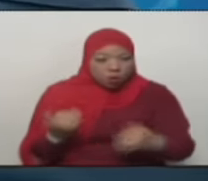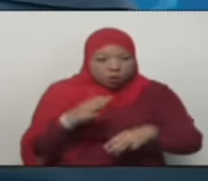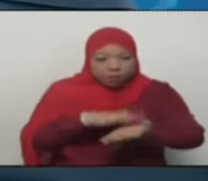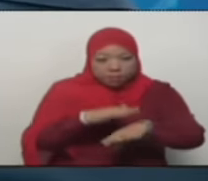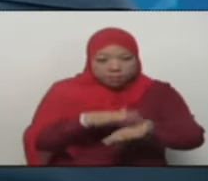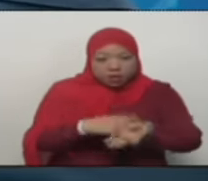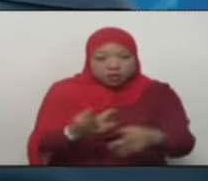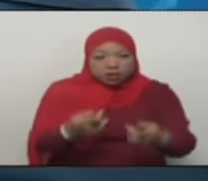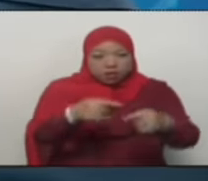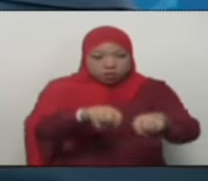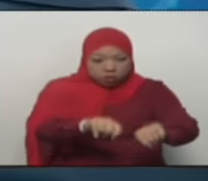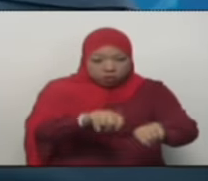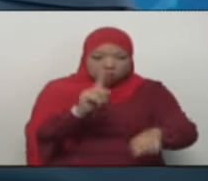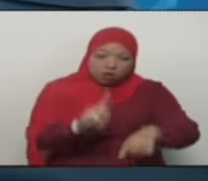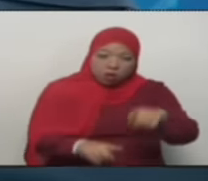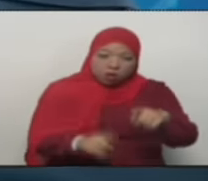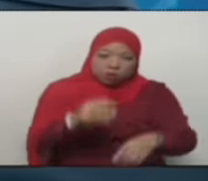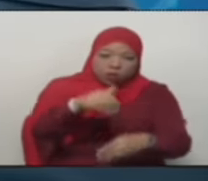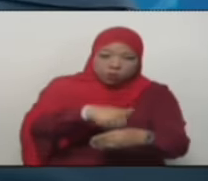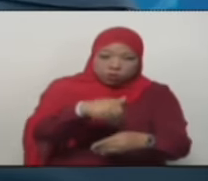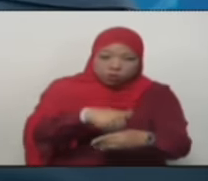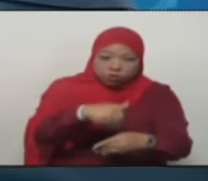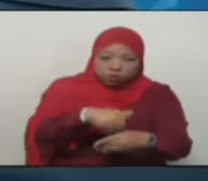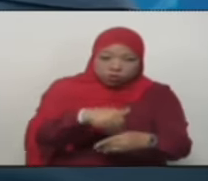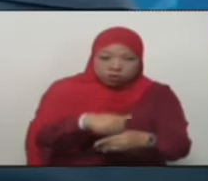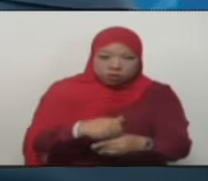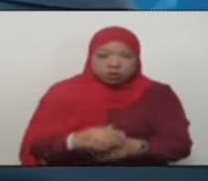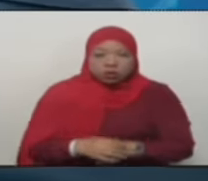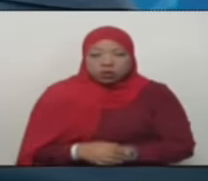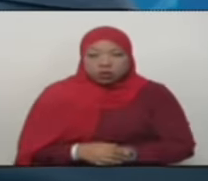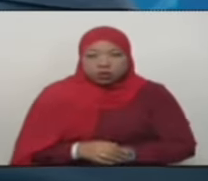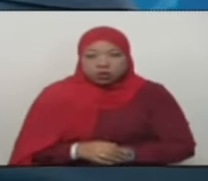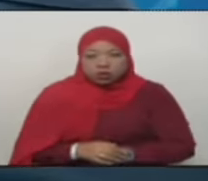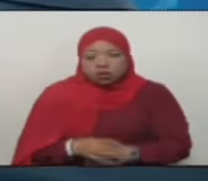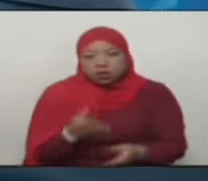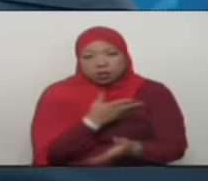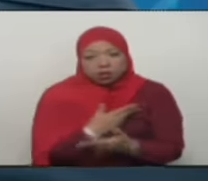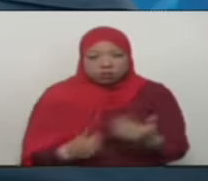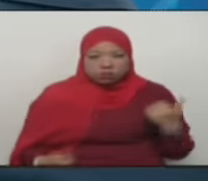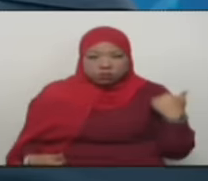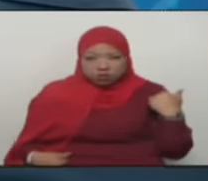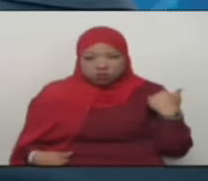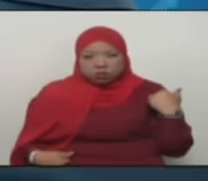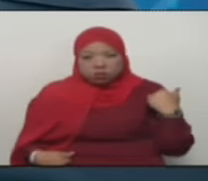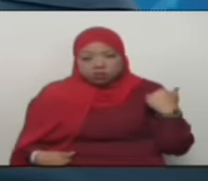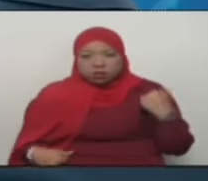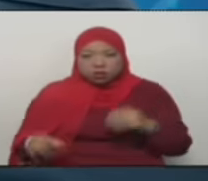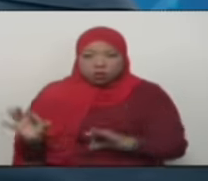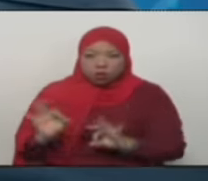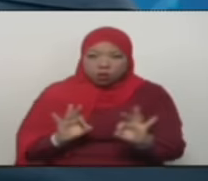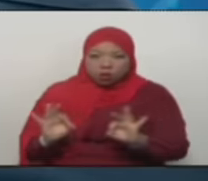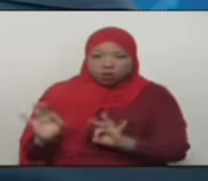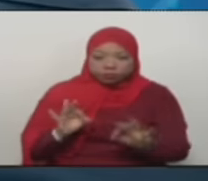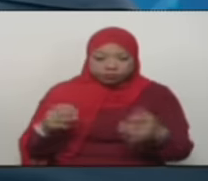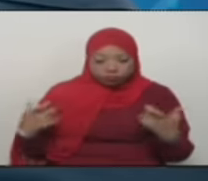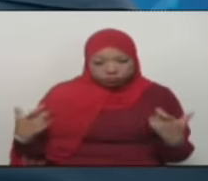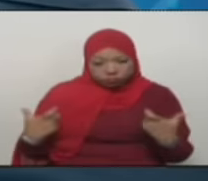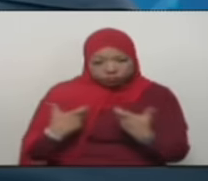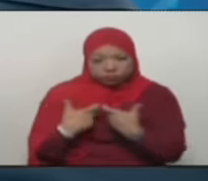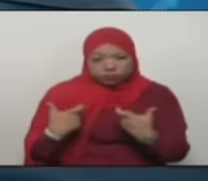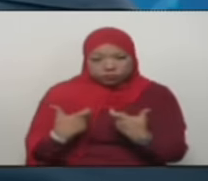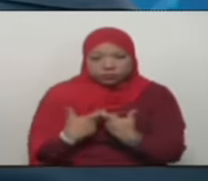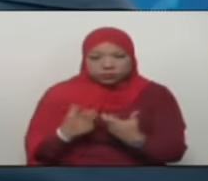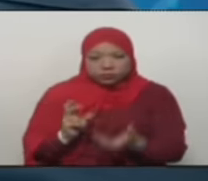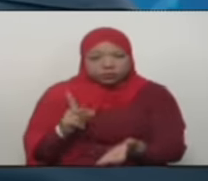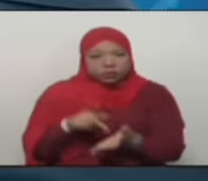cuando participa en algunas elecciones, sobre todo las presidenciales, ellos se preparan para la guerra. Ellos no